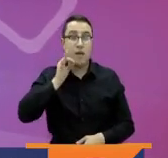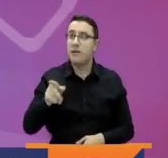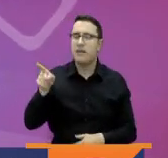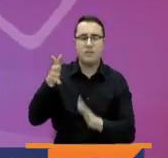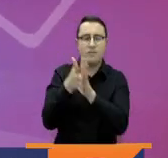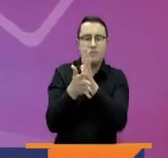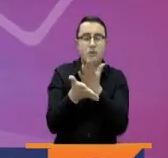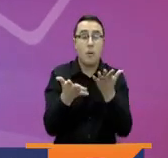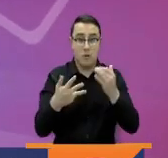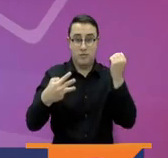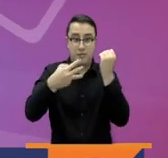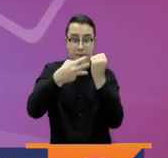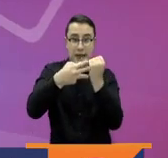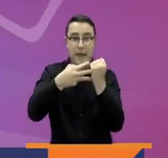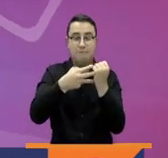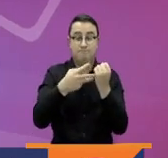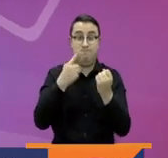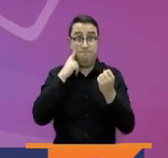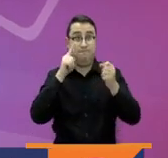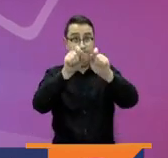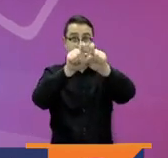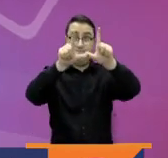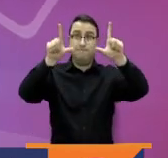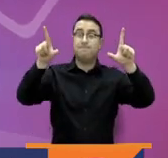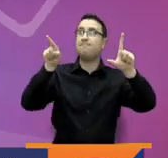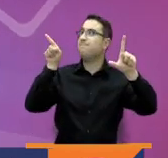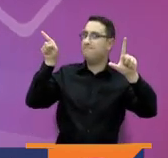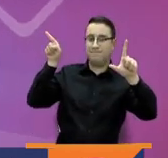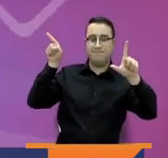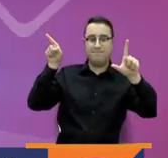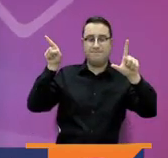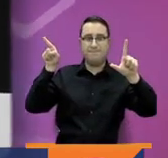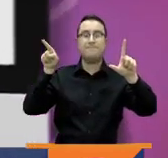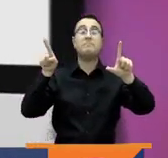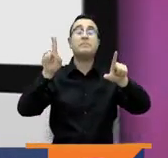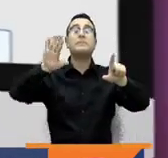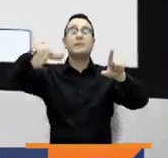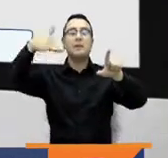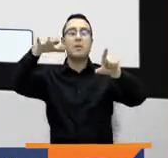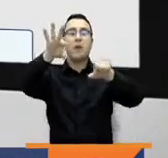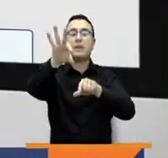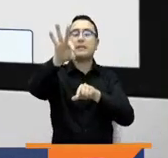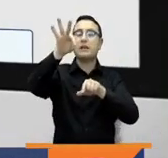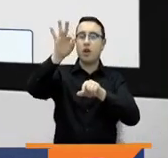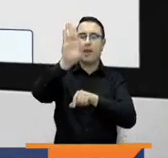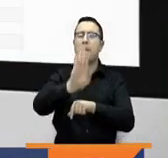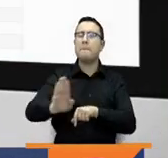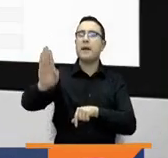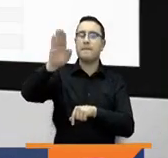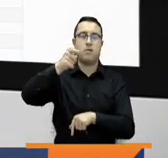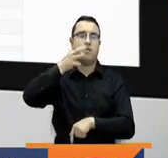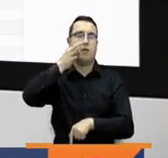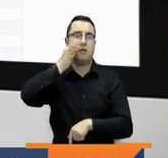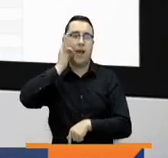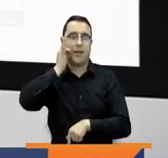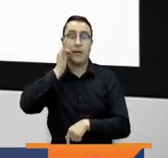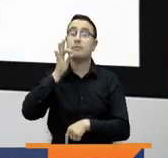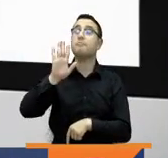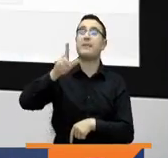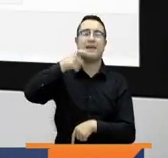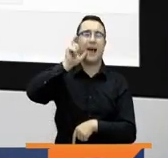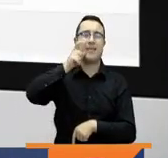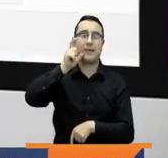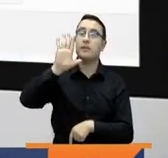agenciapublicadeempleo.sena.edu.co. Allí debe dar clic en el botón vacantes ubicado en la parte superior, luego seleccionar el departamento de Caldas, posteriormente